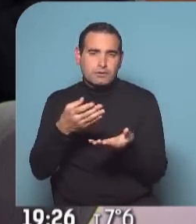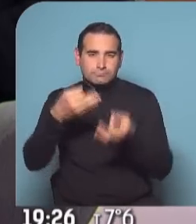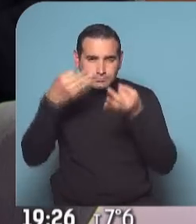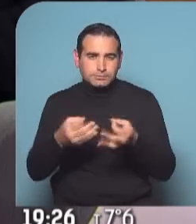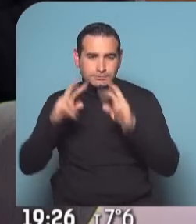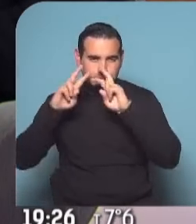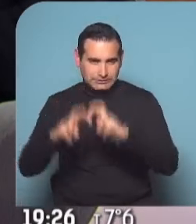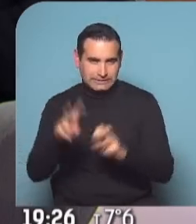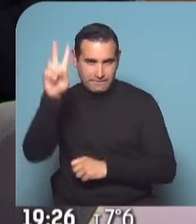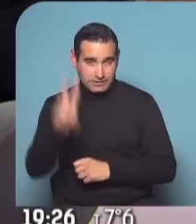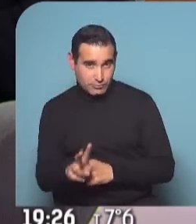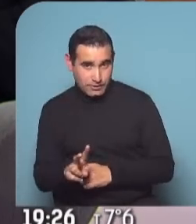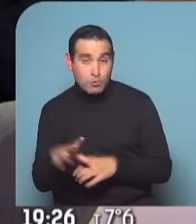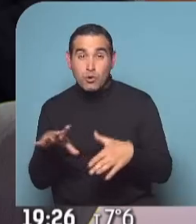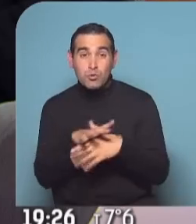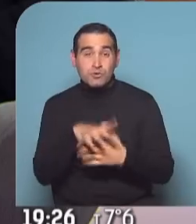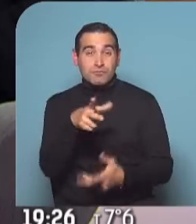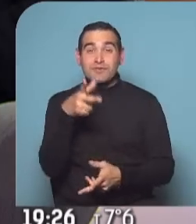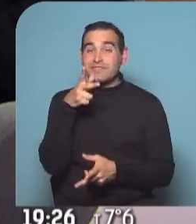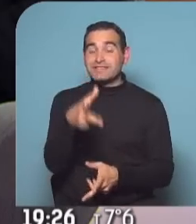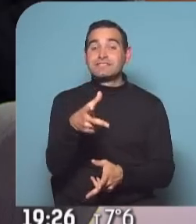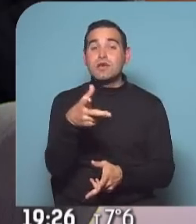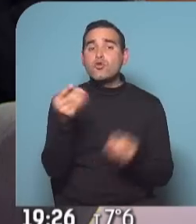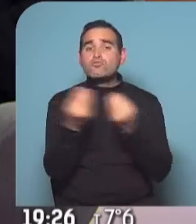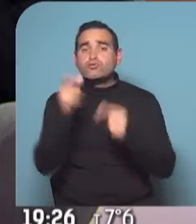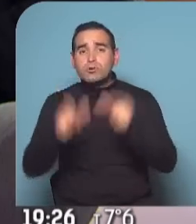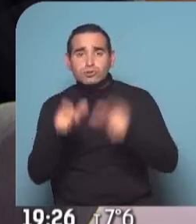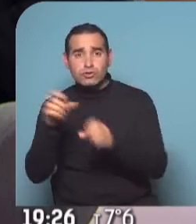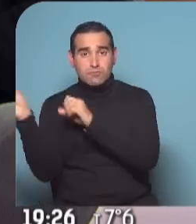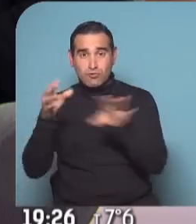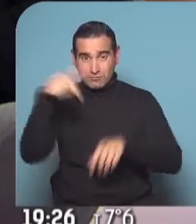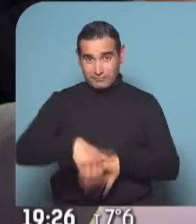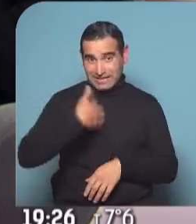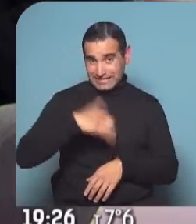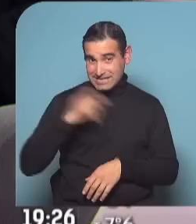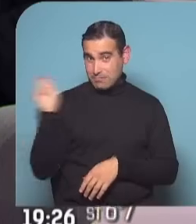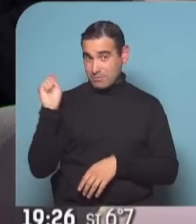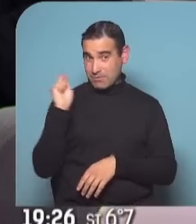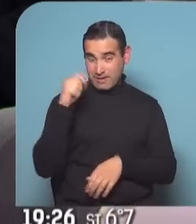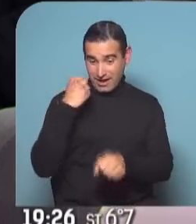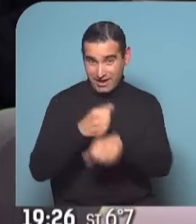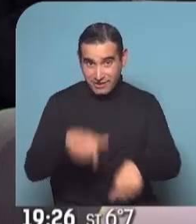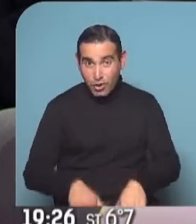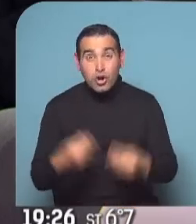tema Venezuela. Pero justamente recién decías que muchos venezolanos han llegado a la Argentina en los últimos meses y muchos